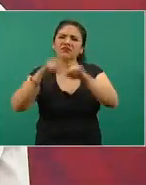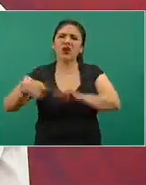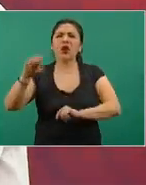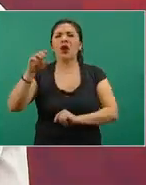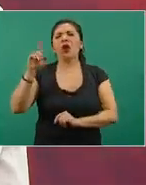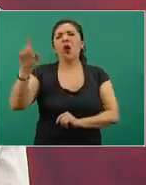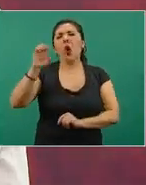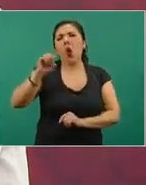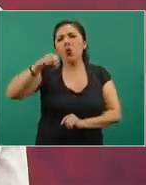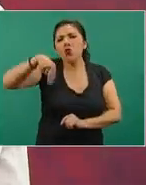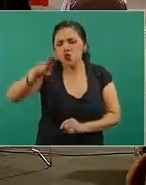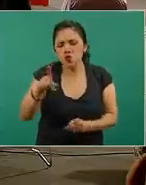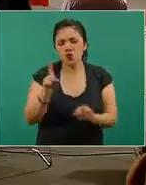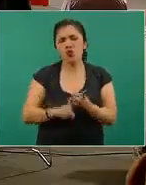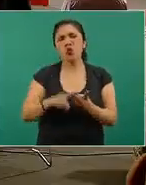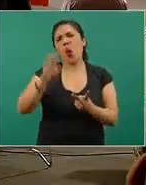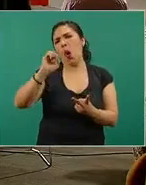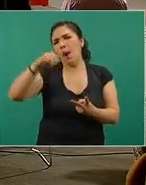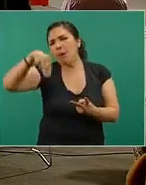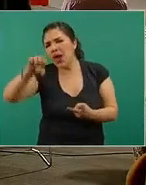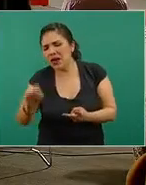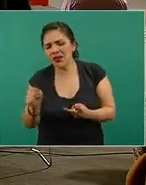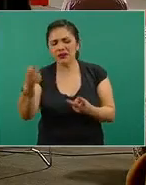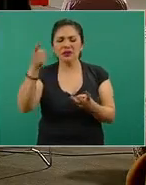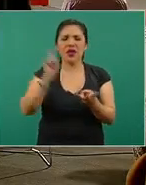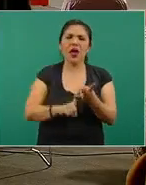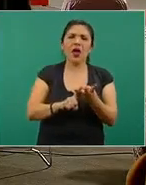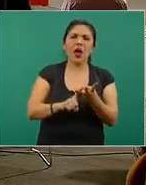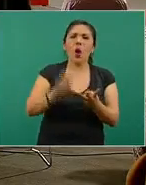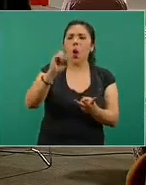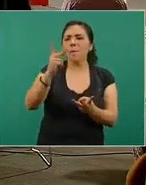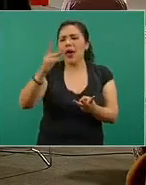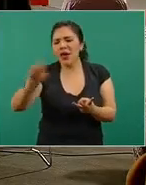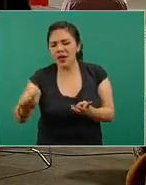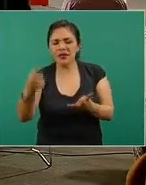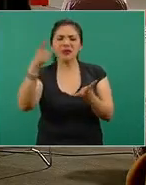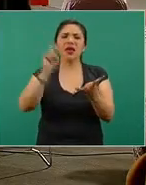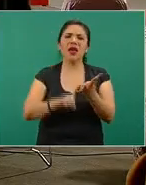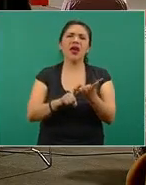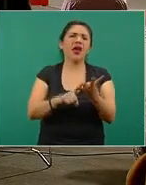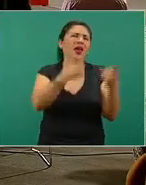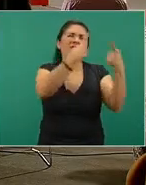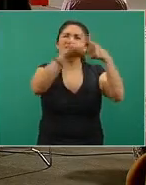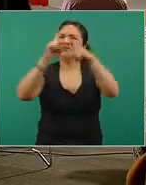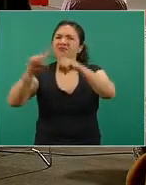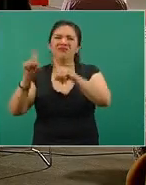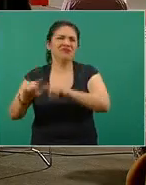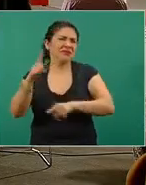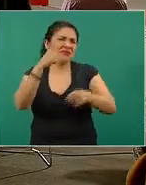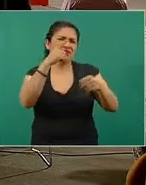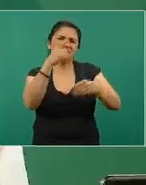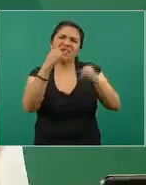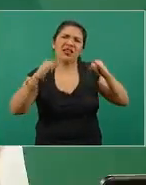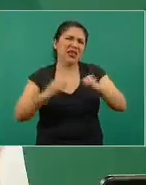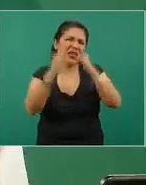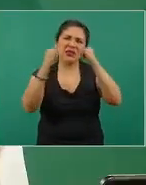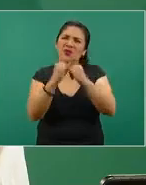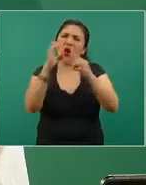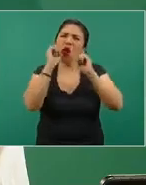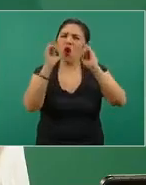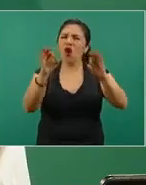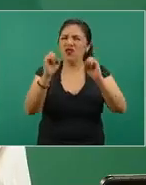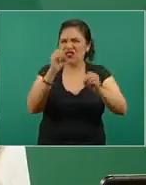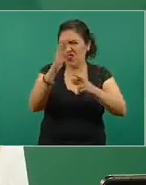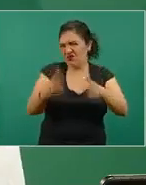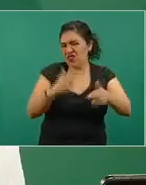de Naciones Unidas, por parte de la Organización Mundial de la Salud, por parte de la OPS, por parte de las distintas oficinas regionales,